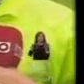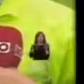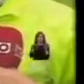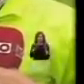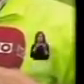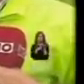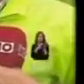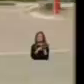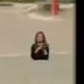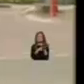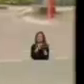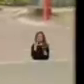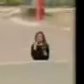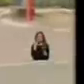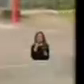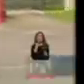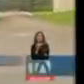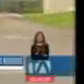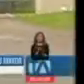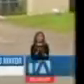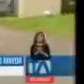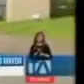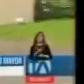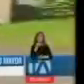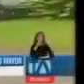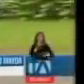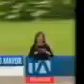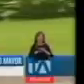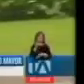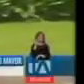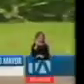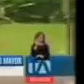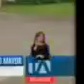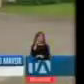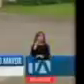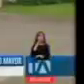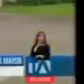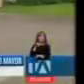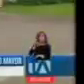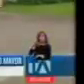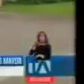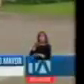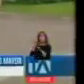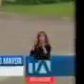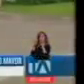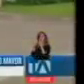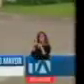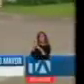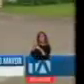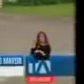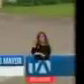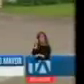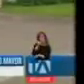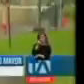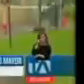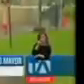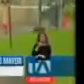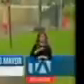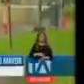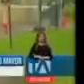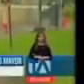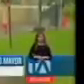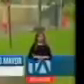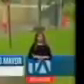de análisis pericial. Se conoce que se trataba de una carta de despedida que Luis C. le dejaba a un familiar luego de asesinar a Rosa B. Y él